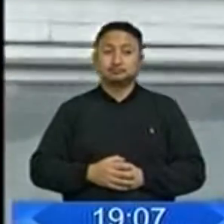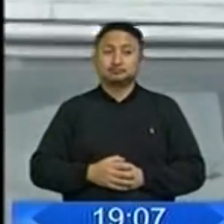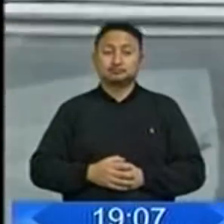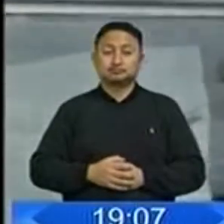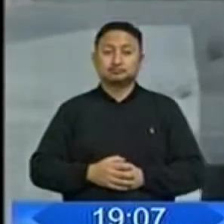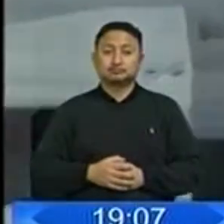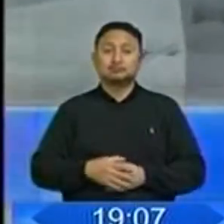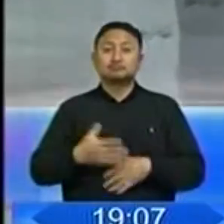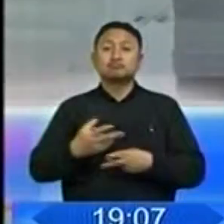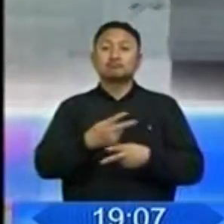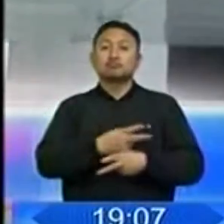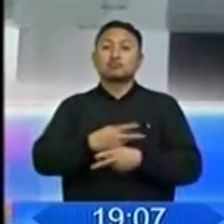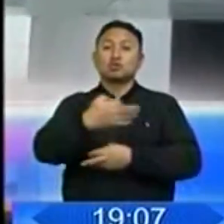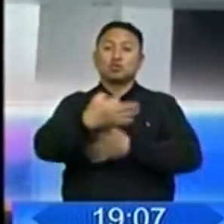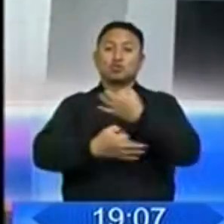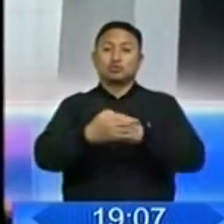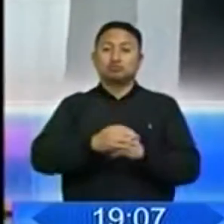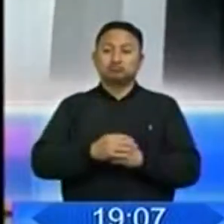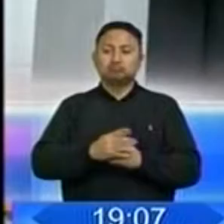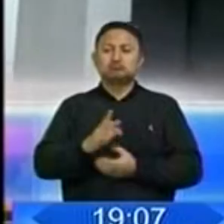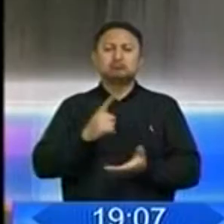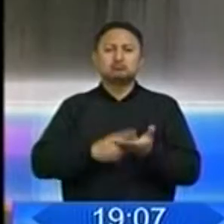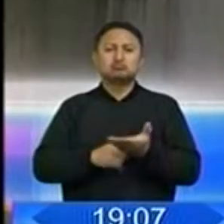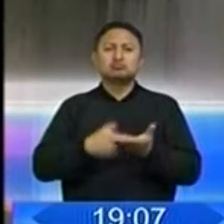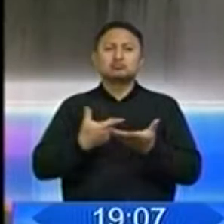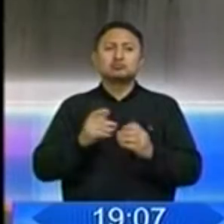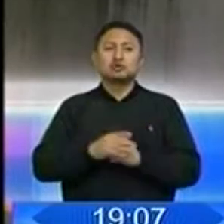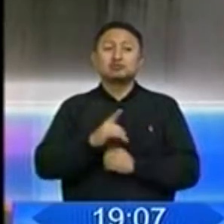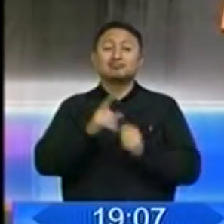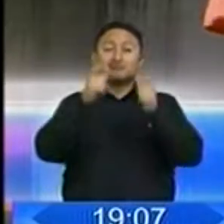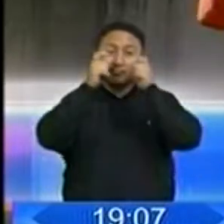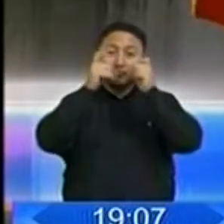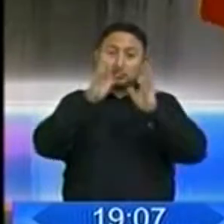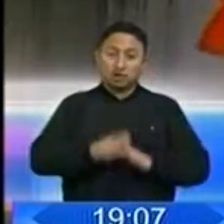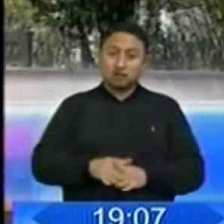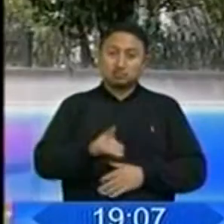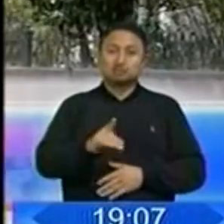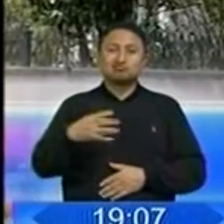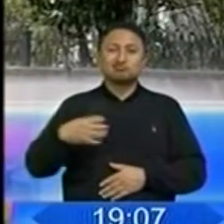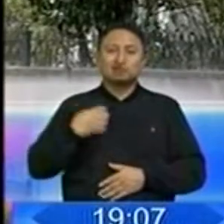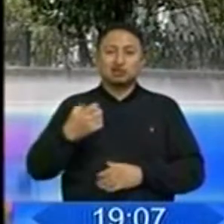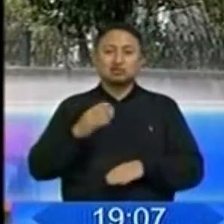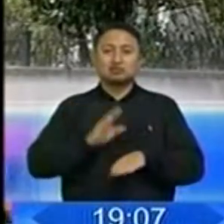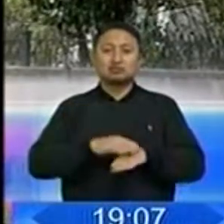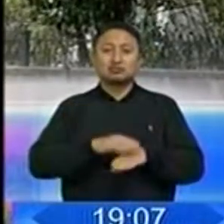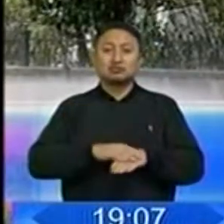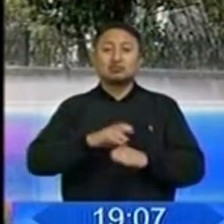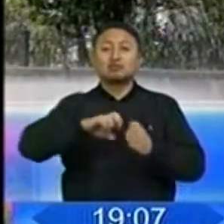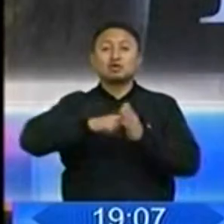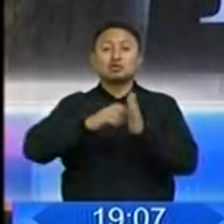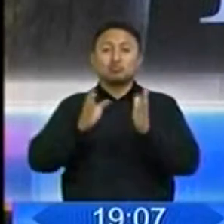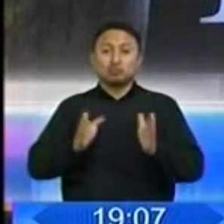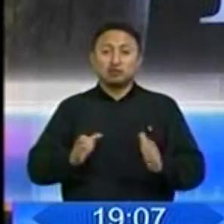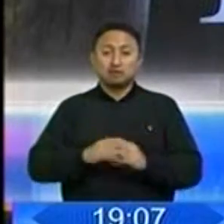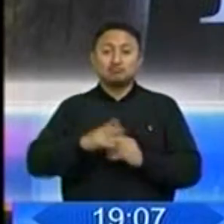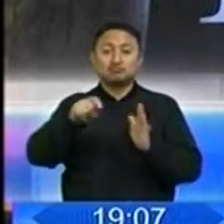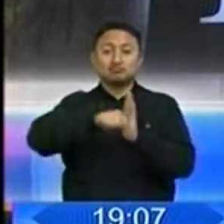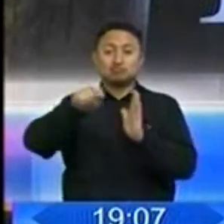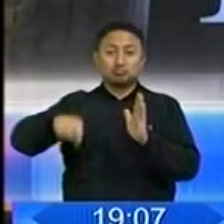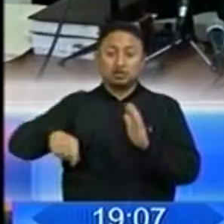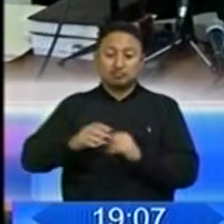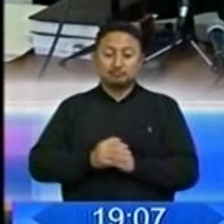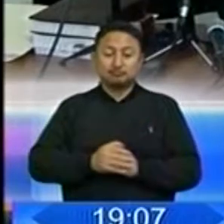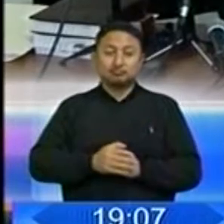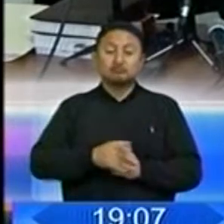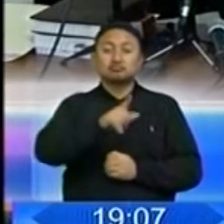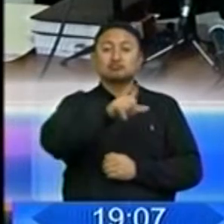En el Consejo de la Judicatura se analiza una queja interpuesta por la Fiscalía General del Estado, Contraloría y Procuraduría, en contra de los jueces